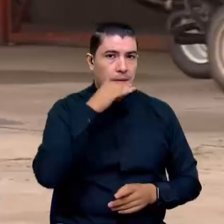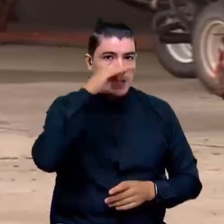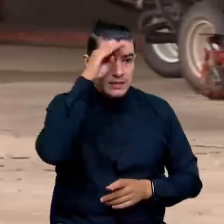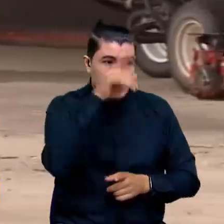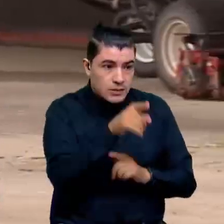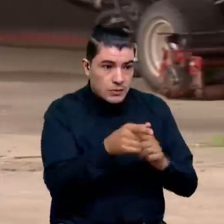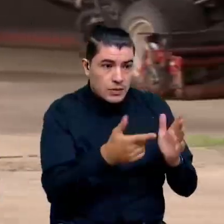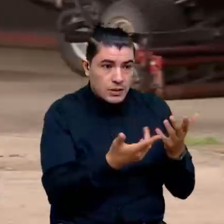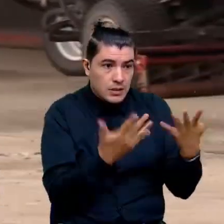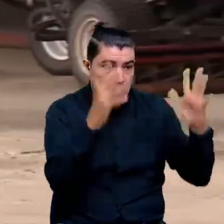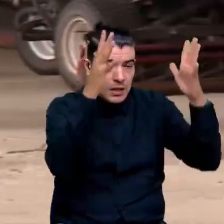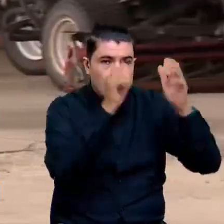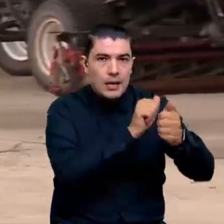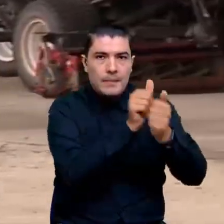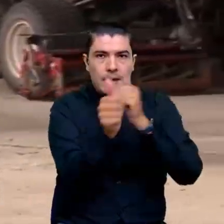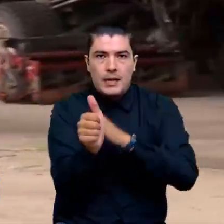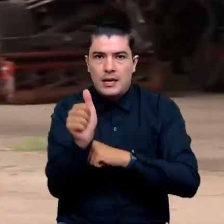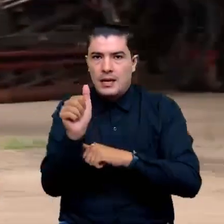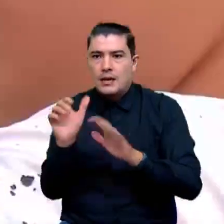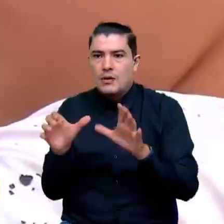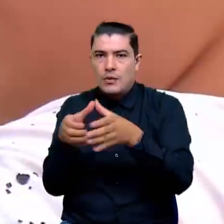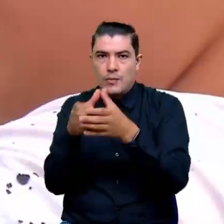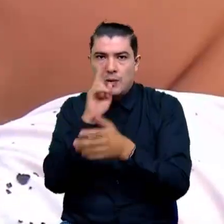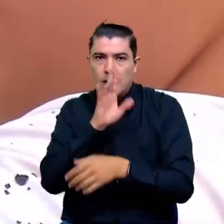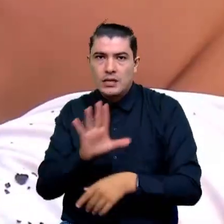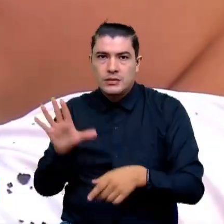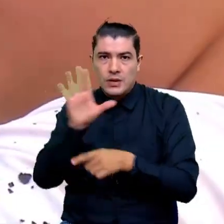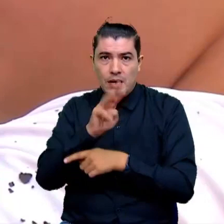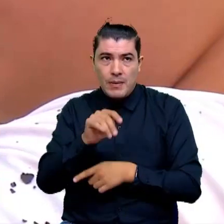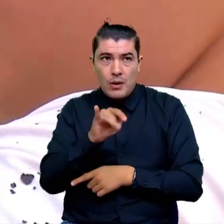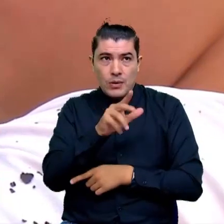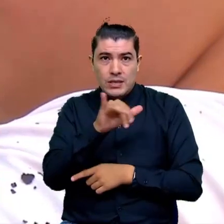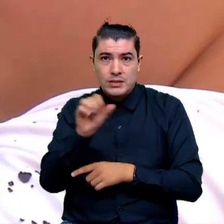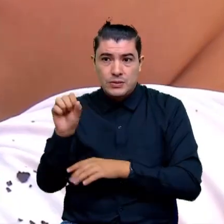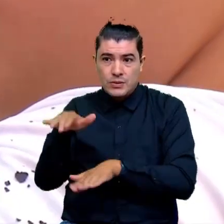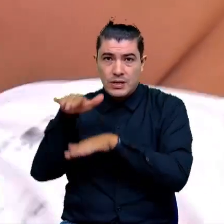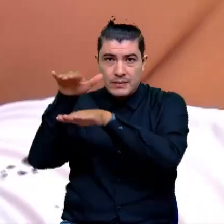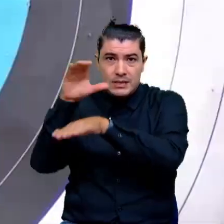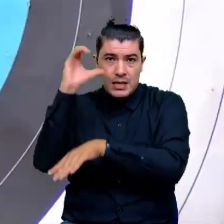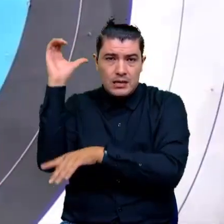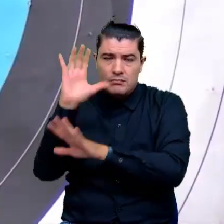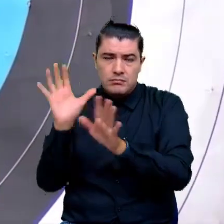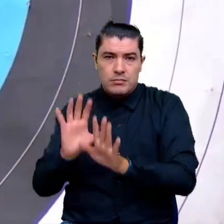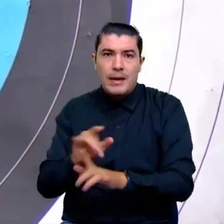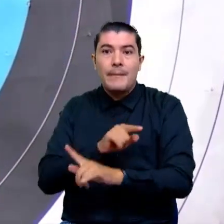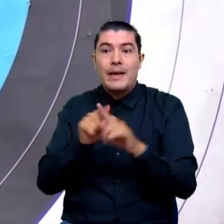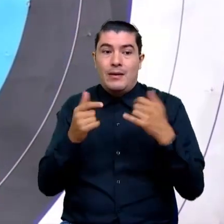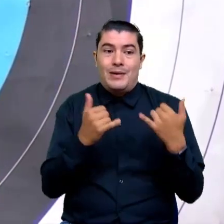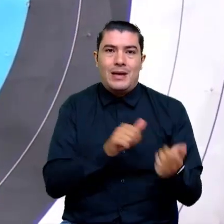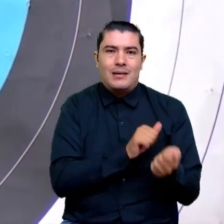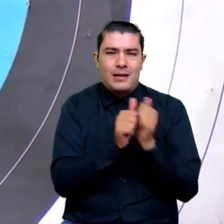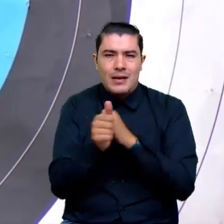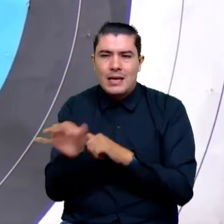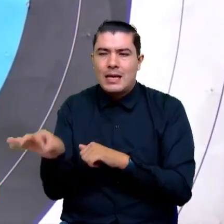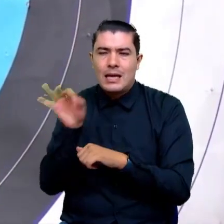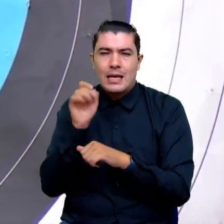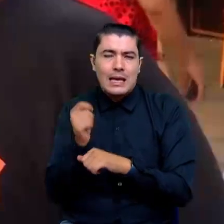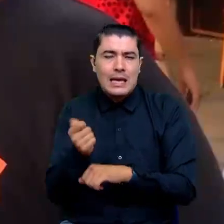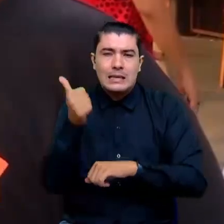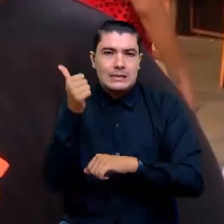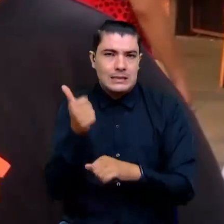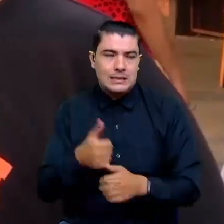clasificatorio de selección nacional aunque no se logró ubicar a mauricio en el equipo colombiano actualmente tiene un cupo en la preselección era